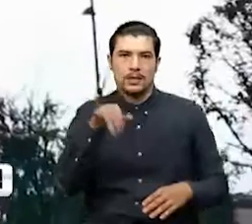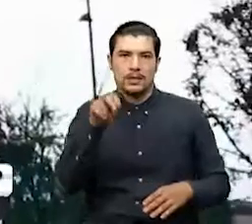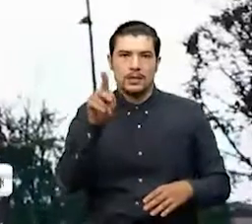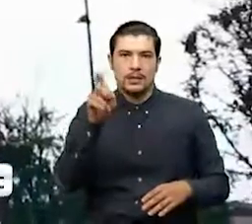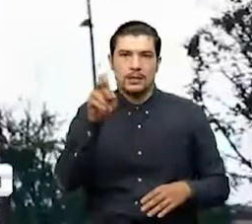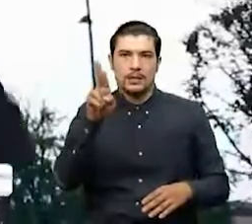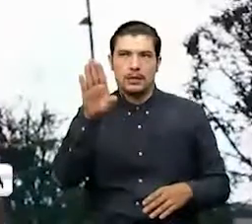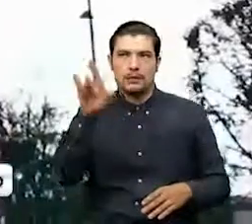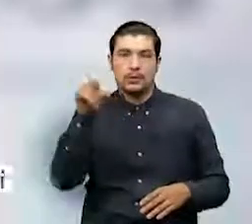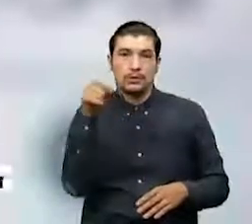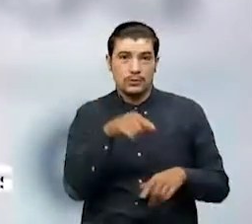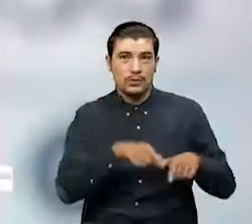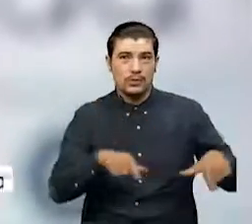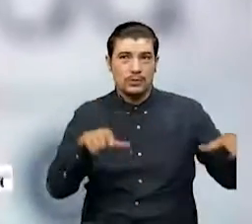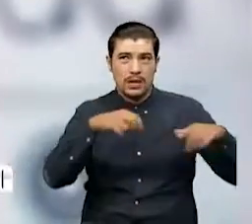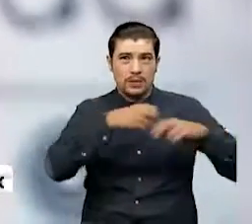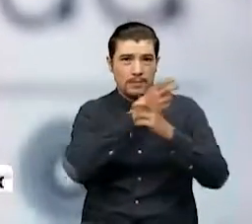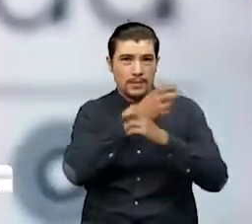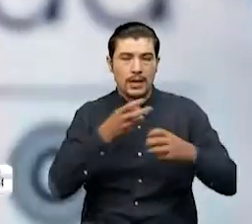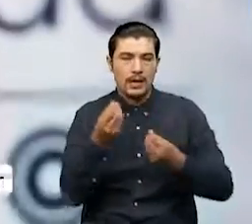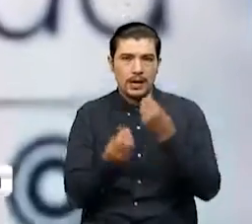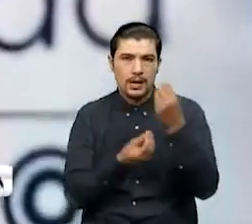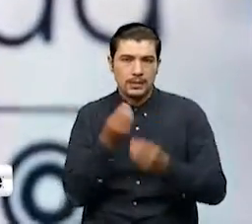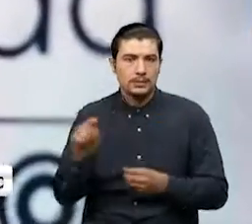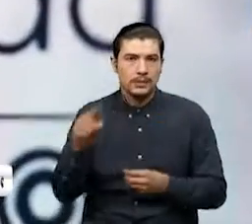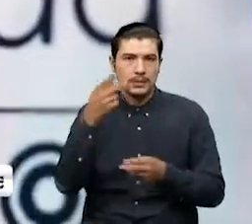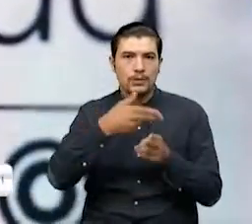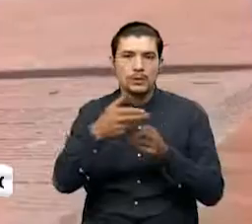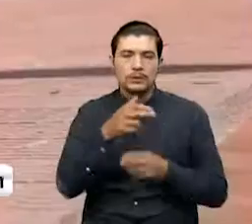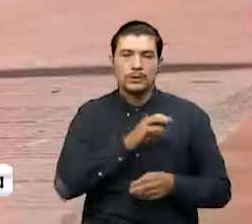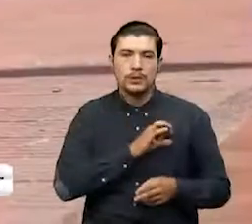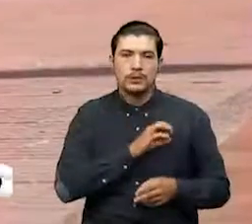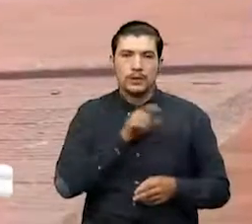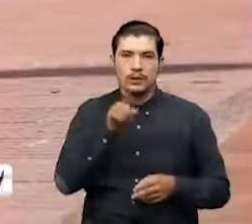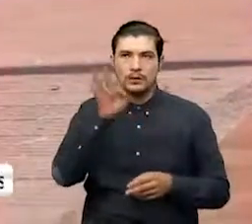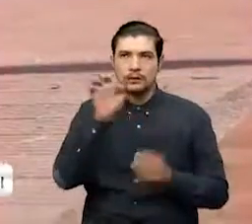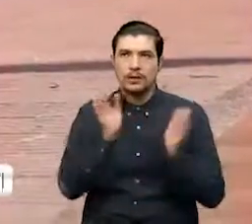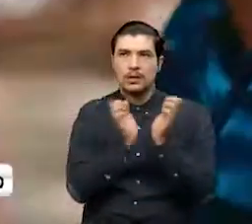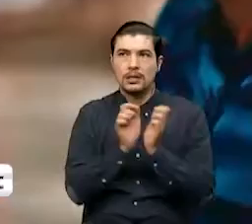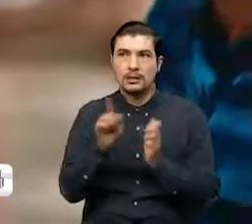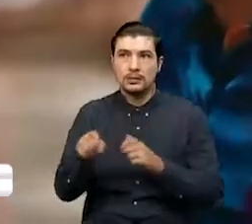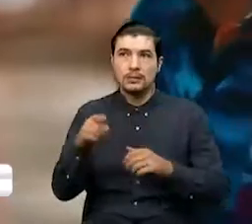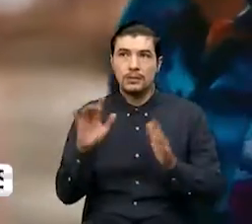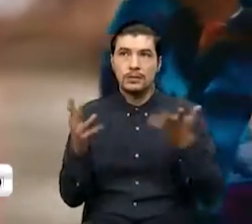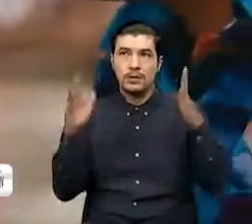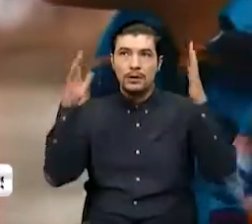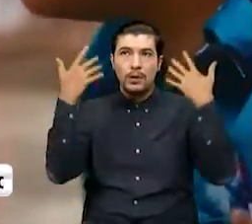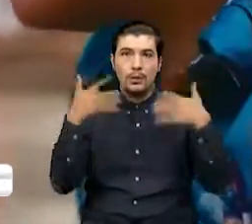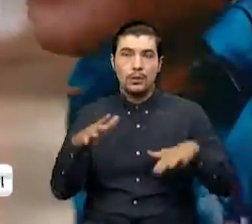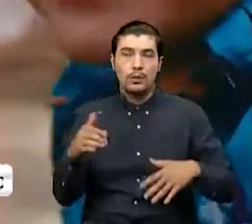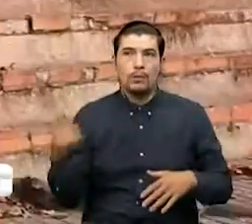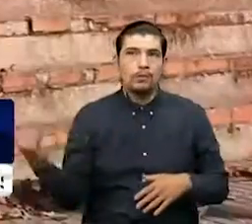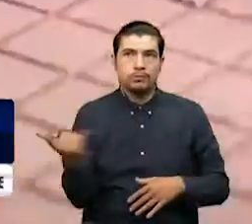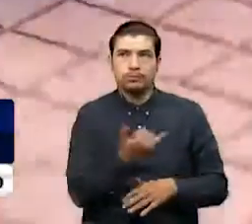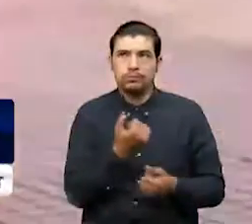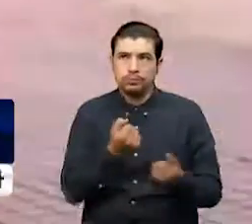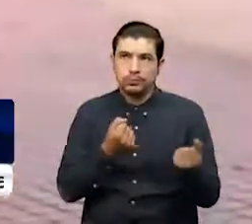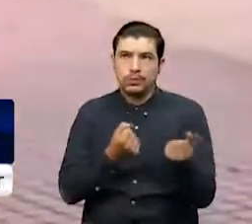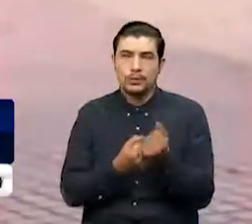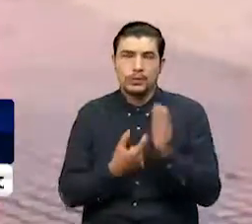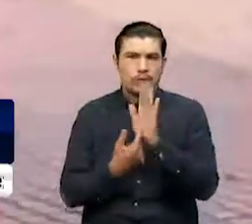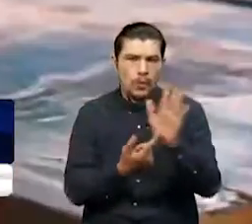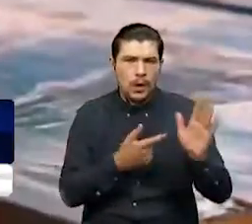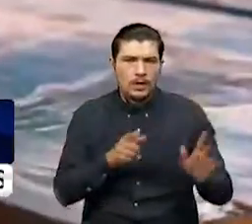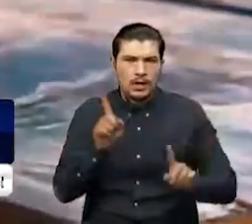en el velódromo alfonso flórez ortiz se realizará este sábado 19 de mayo del festival de skateboarding por los jóvenes con exhibiciones